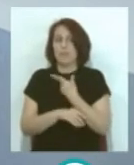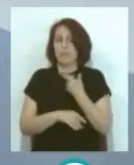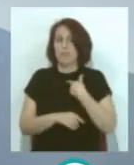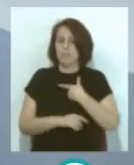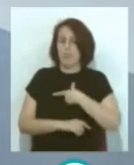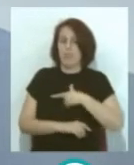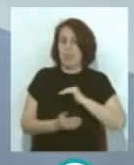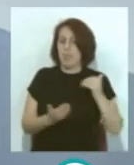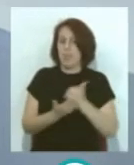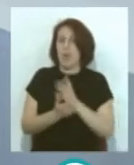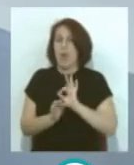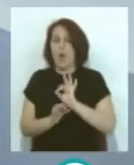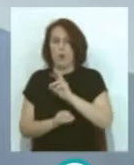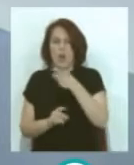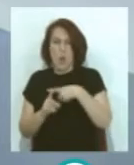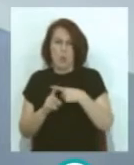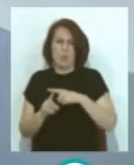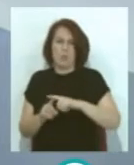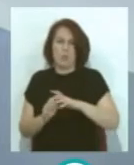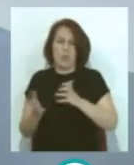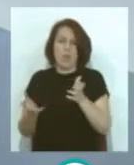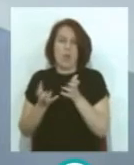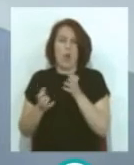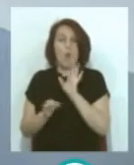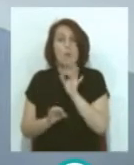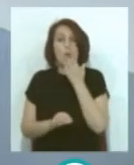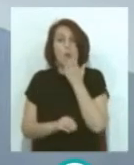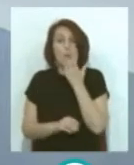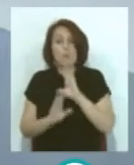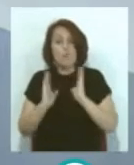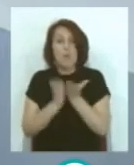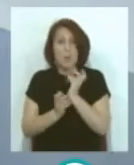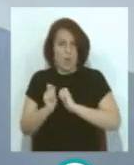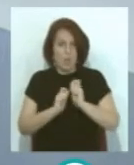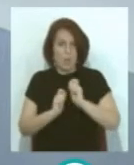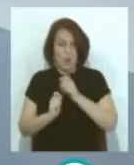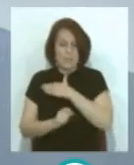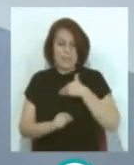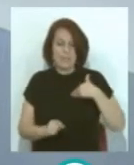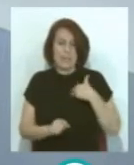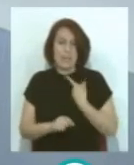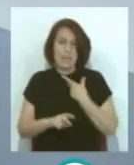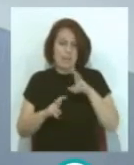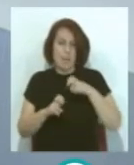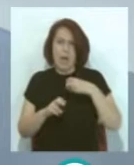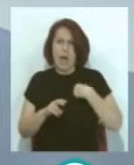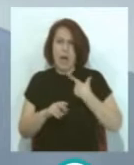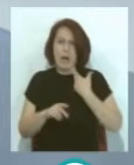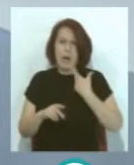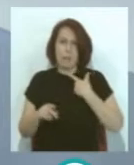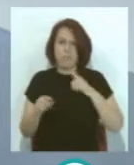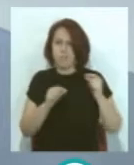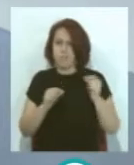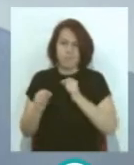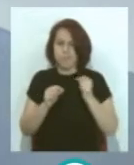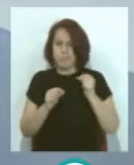también para ganar otras cosas y algunos también, como el mundo del periodismo, para ganar en base a la polémica audiencia para que